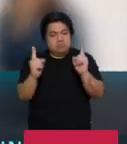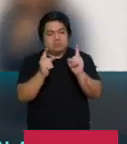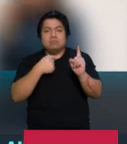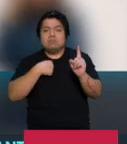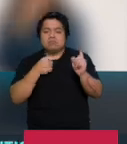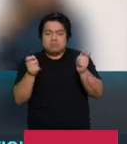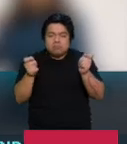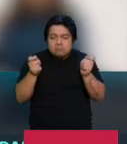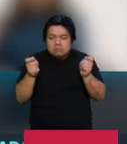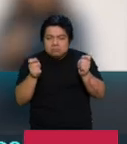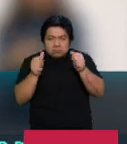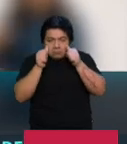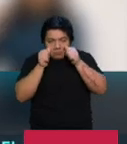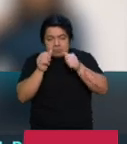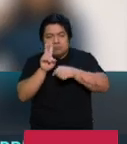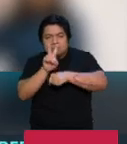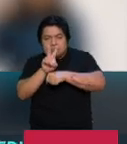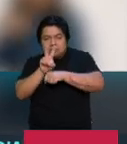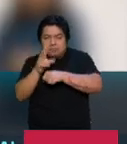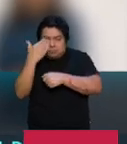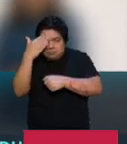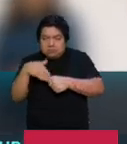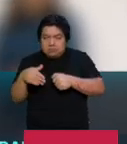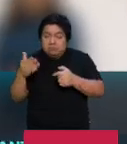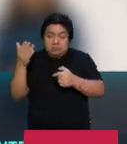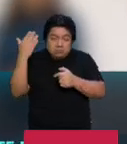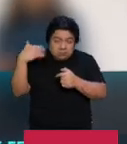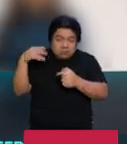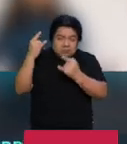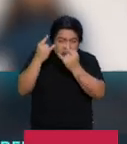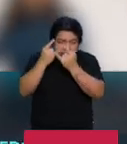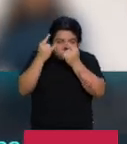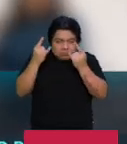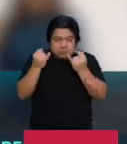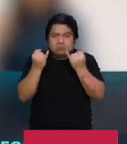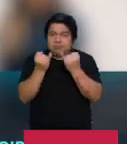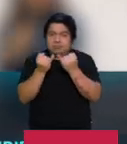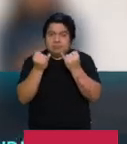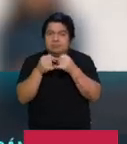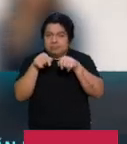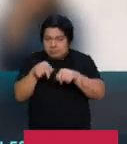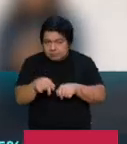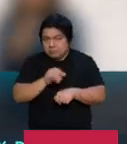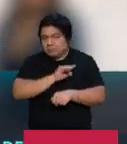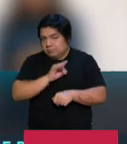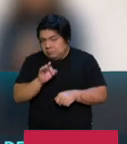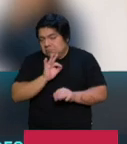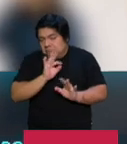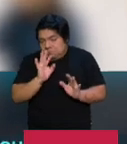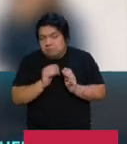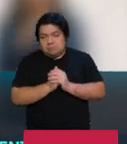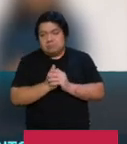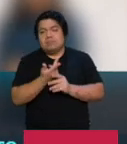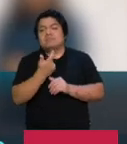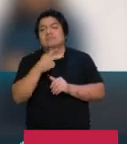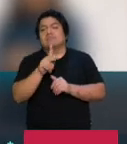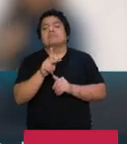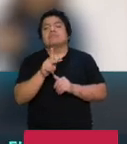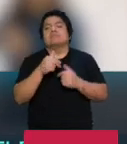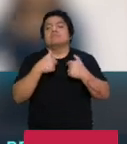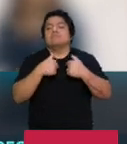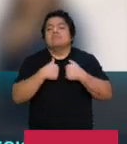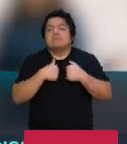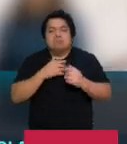cualquier conflicto en muchos momentos de su historia, y este no es la excepción, pero no es un